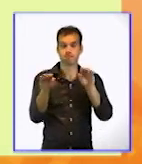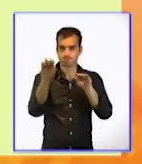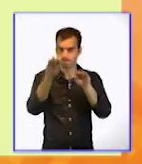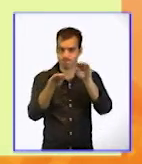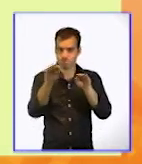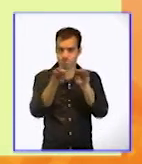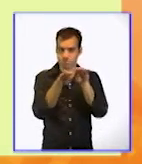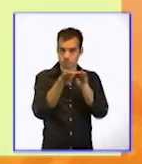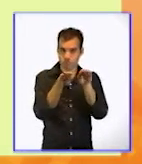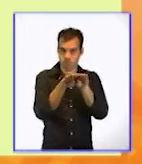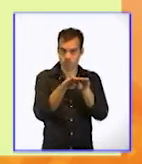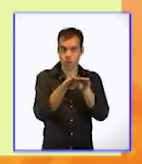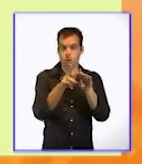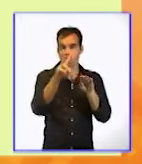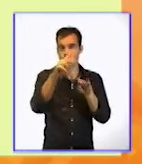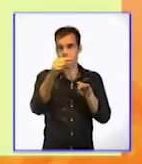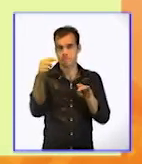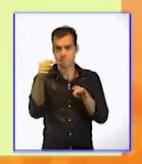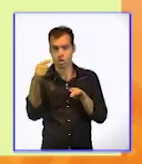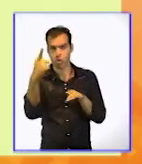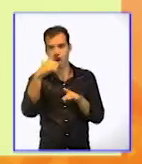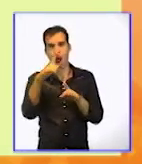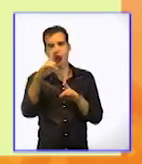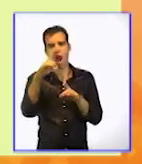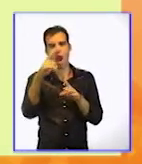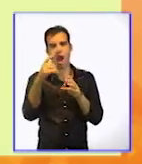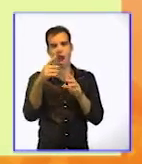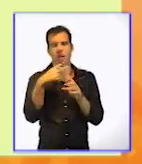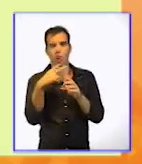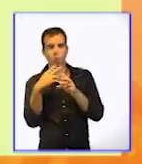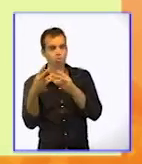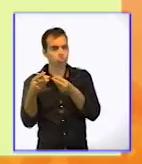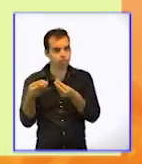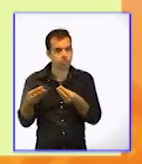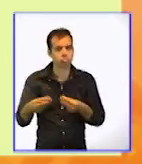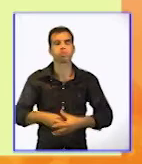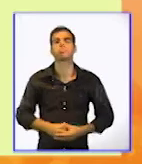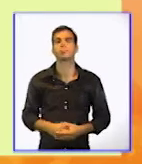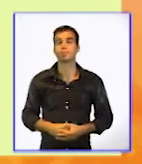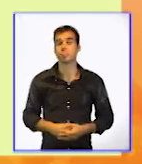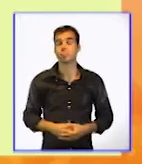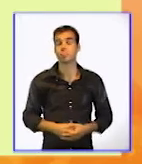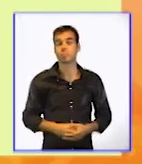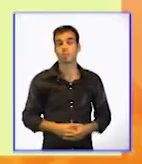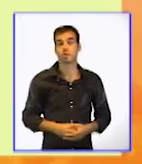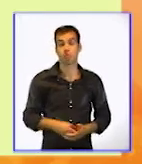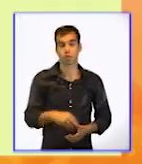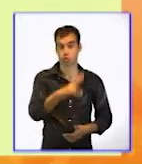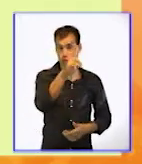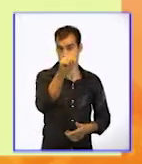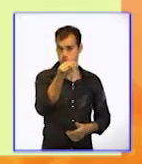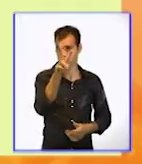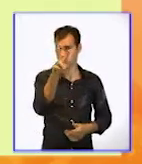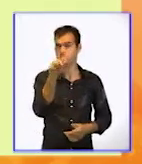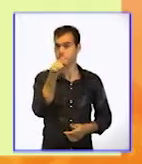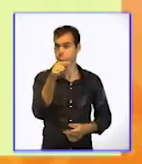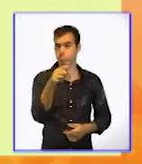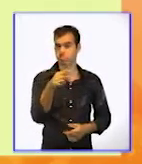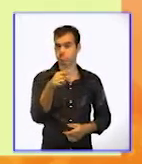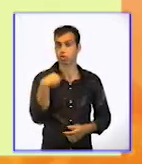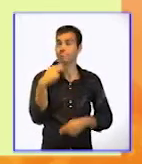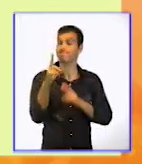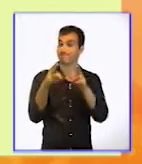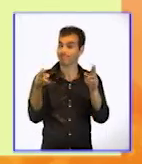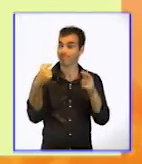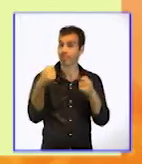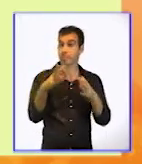sulfito 2 menos acuoso. En este caso respondimos el 1.2, donde también les doy la orientación hacia